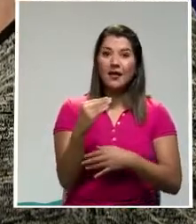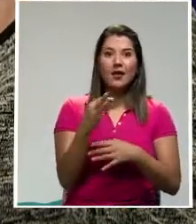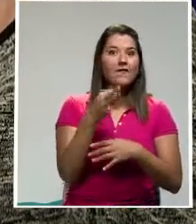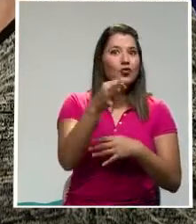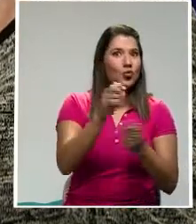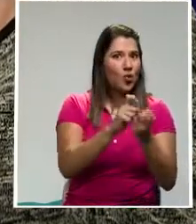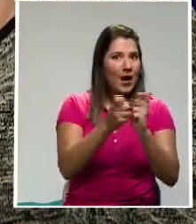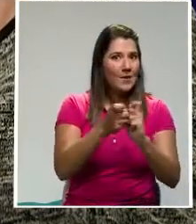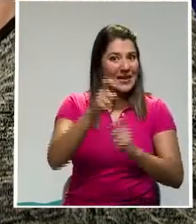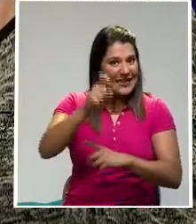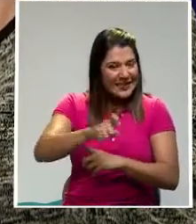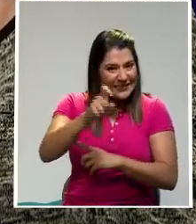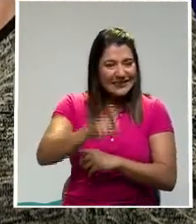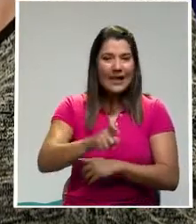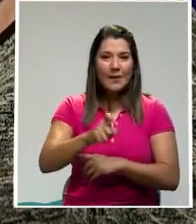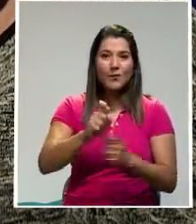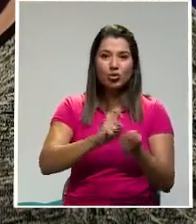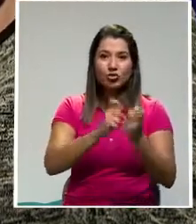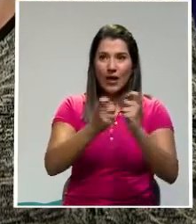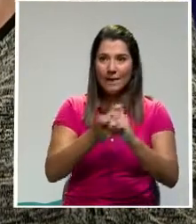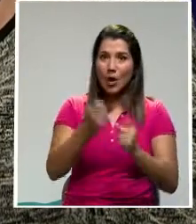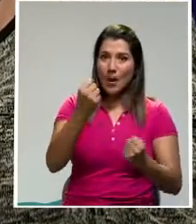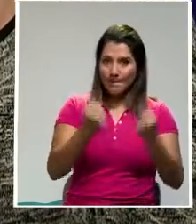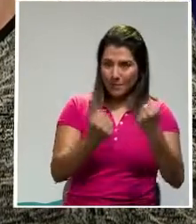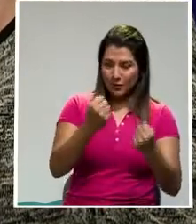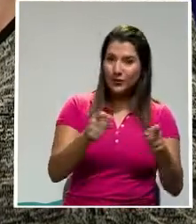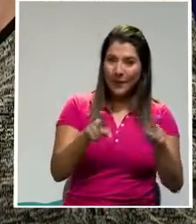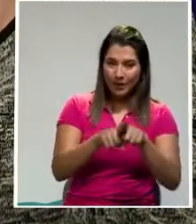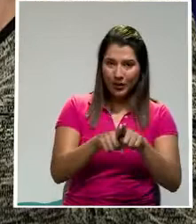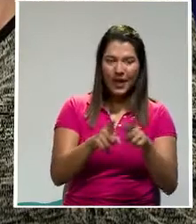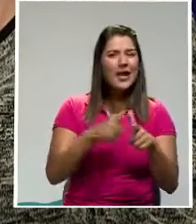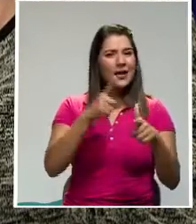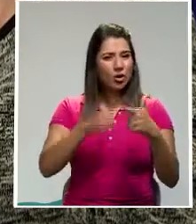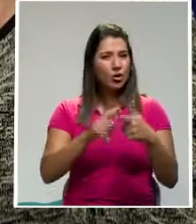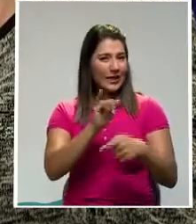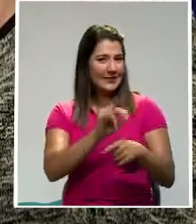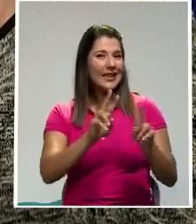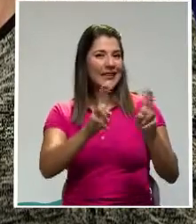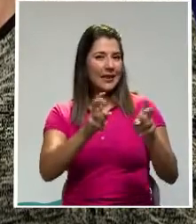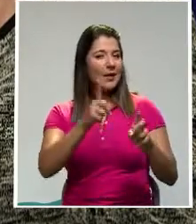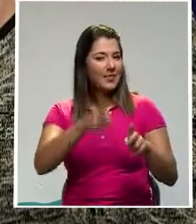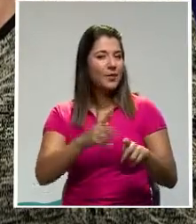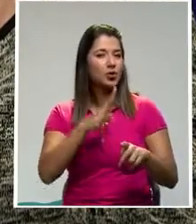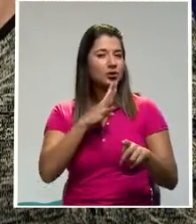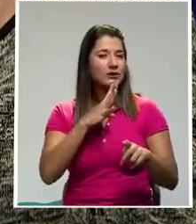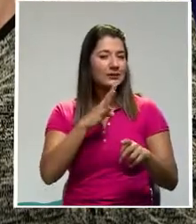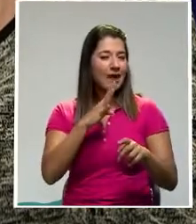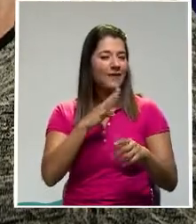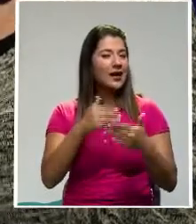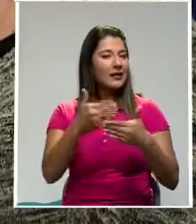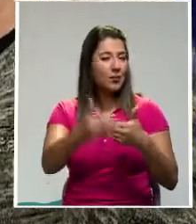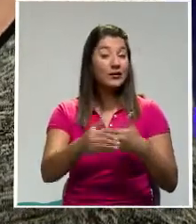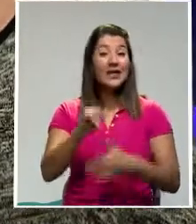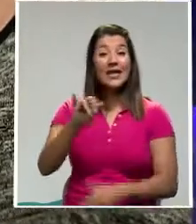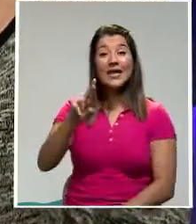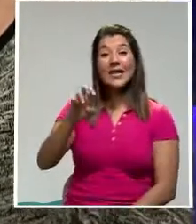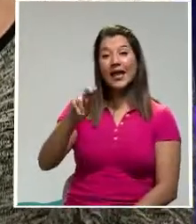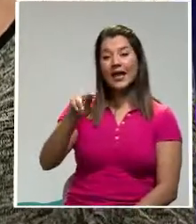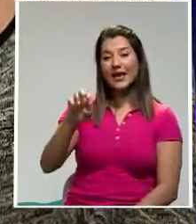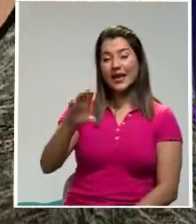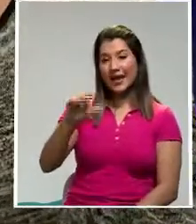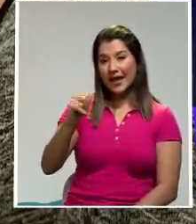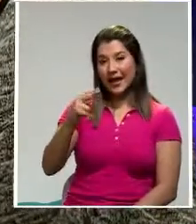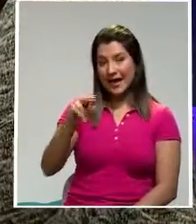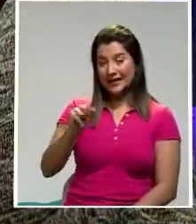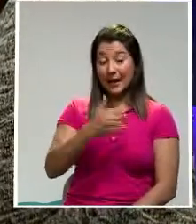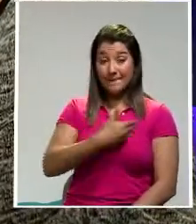renovar la flota vehicular, entonces ese es un tema que hay que trabajar muy a fondo. Irene Cañas, presidenta ejecutiva